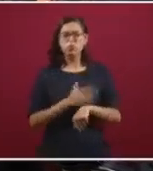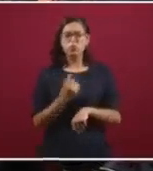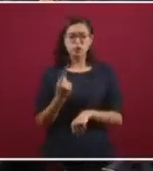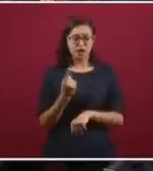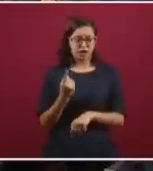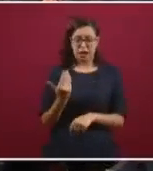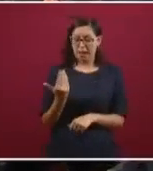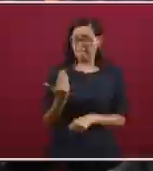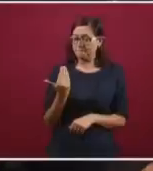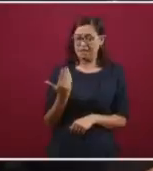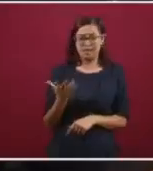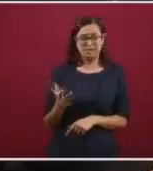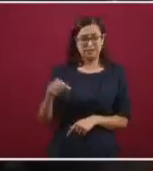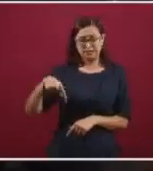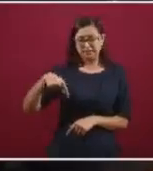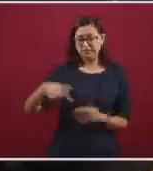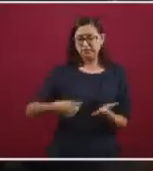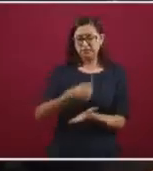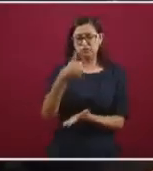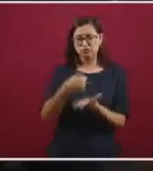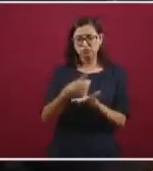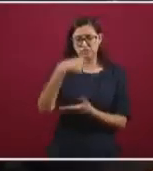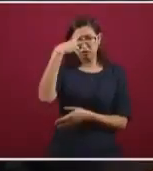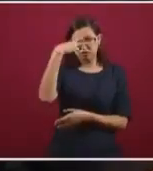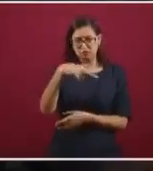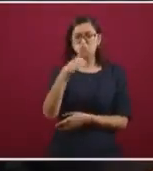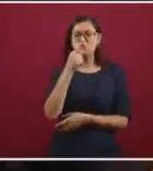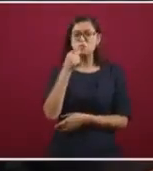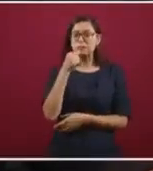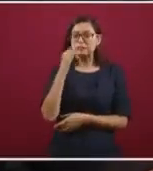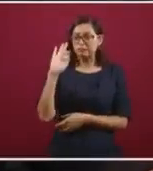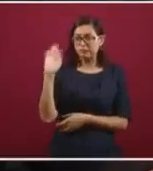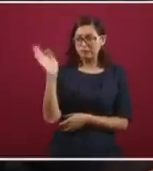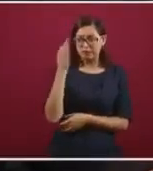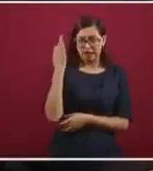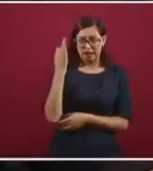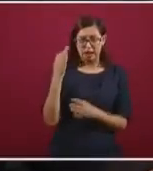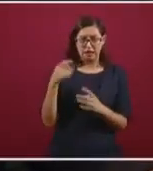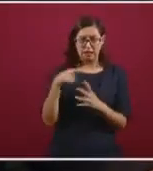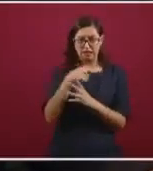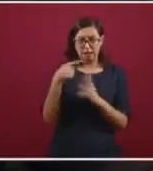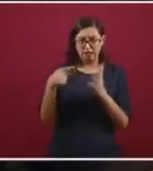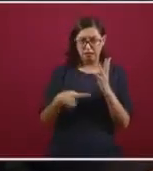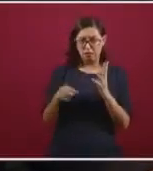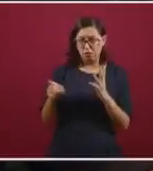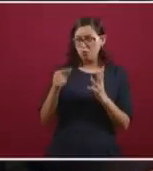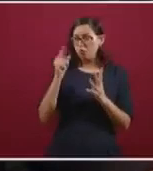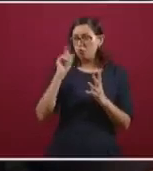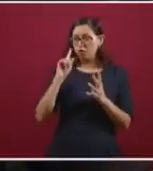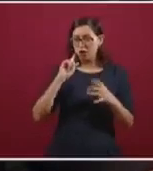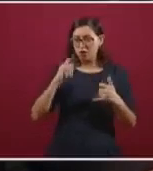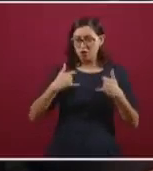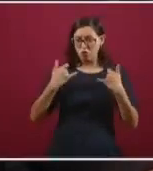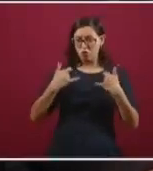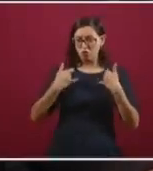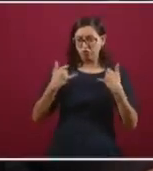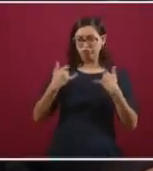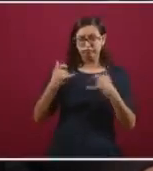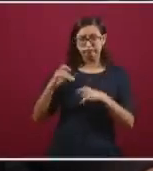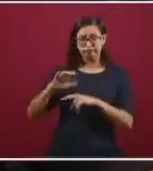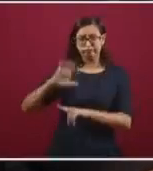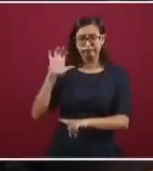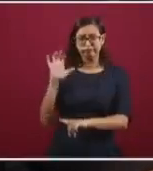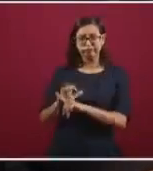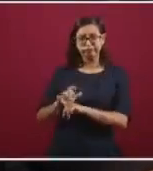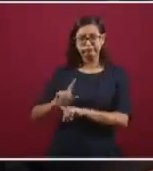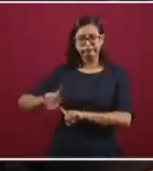la policía pues violaron a una adolescente. ¿Qué garantías hay de que